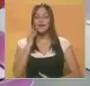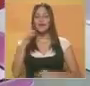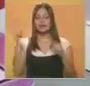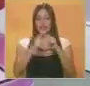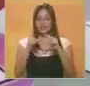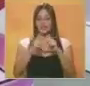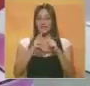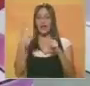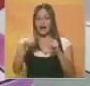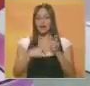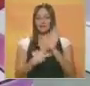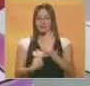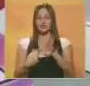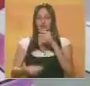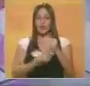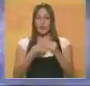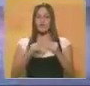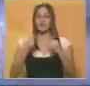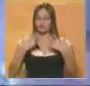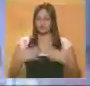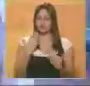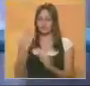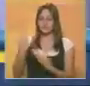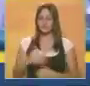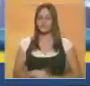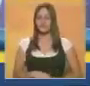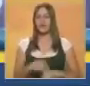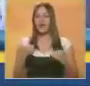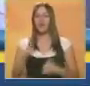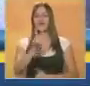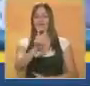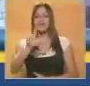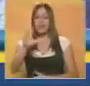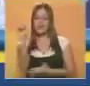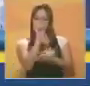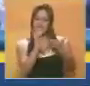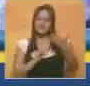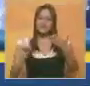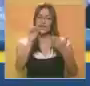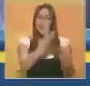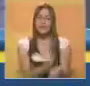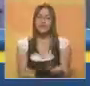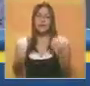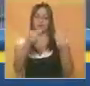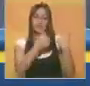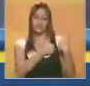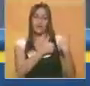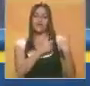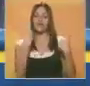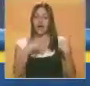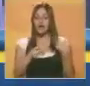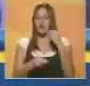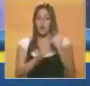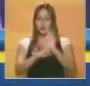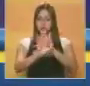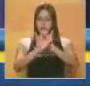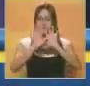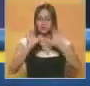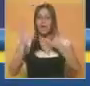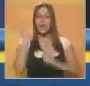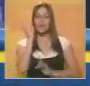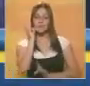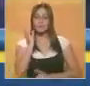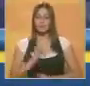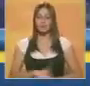Táchira presentaron su traje de fantasía. En esta oportunidad, 23 diseñadores tuvieron la responsabilidad de vestir con trajes de fantasía a las